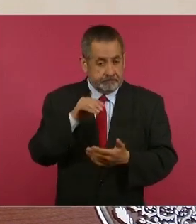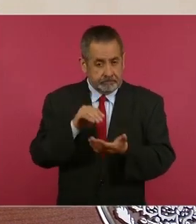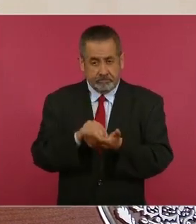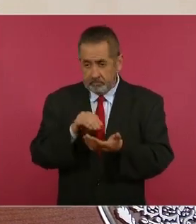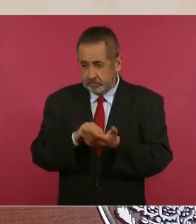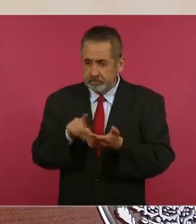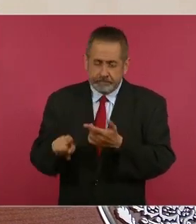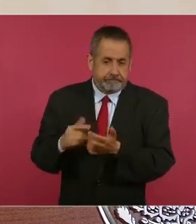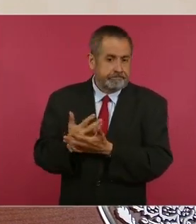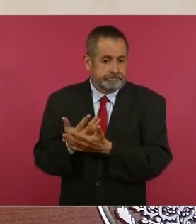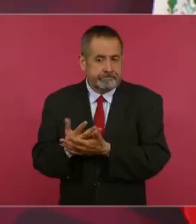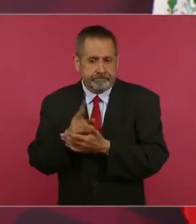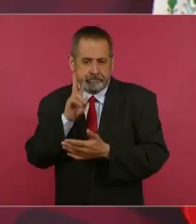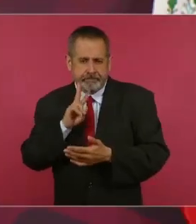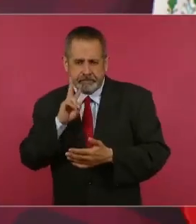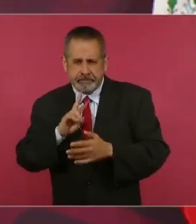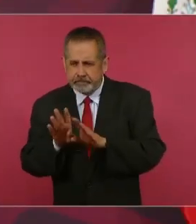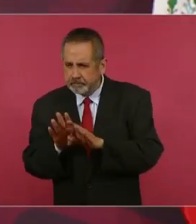tenemos que esperar